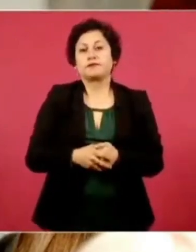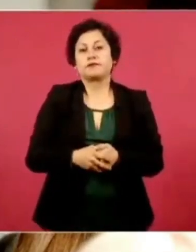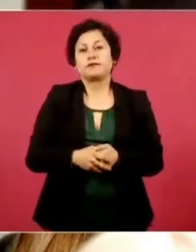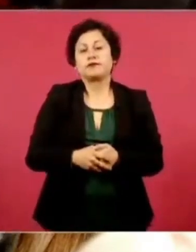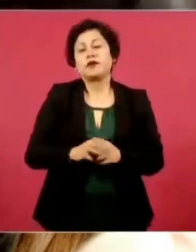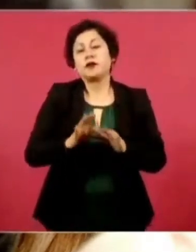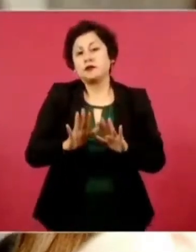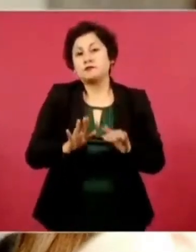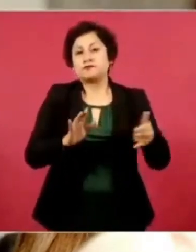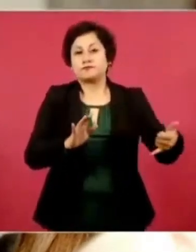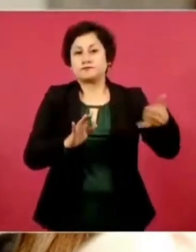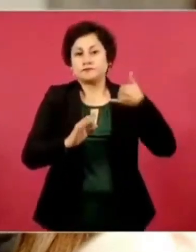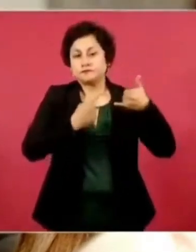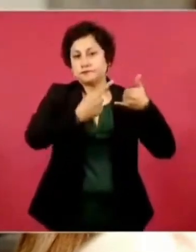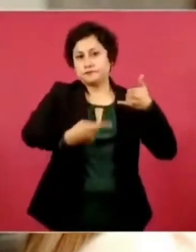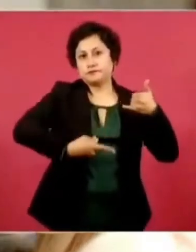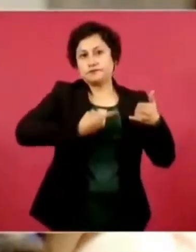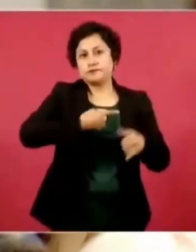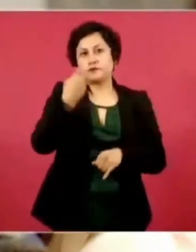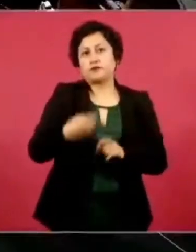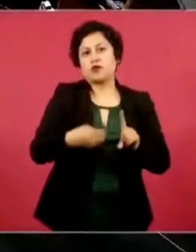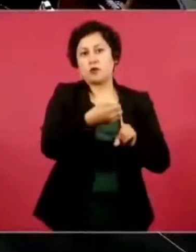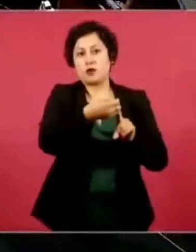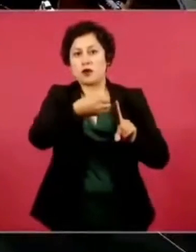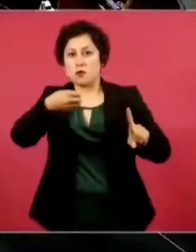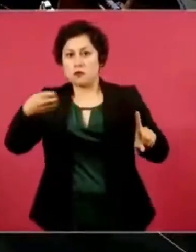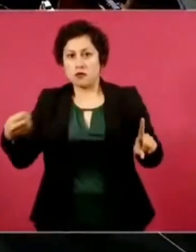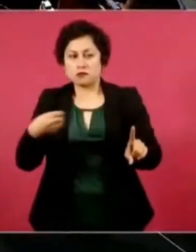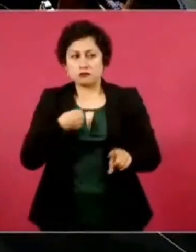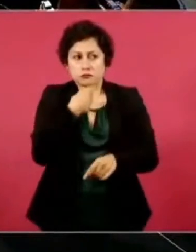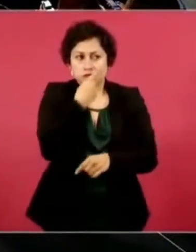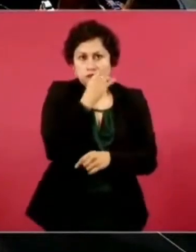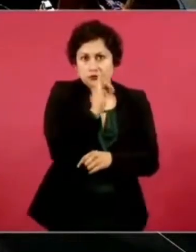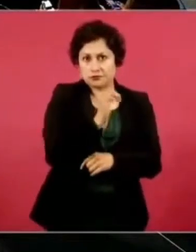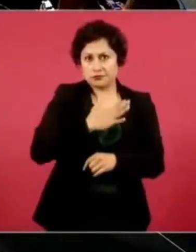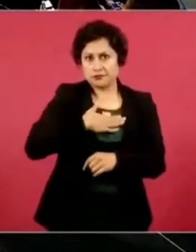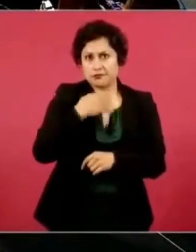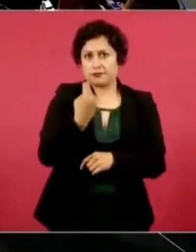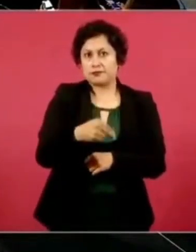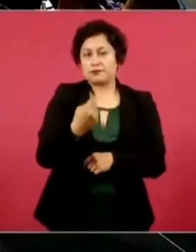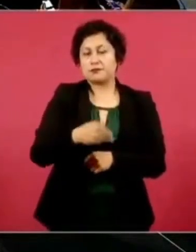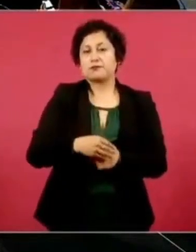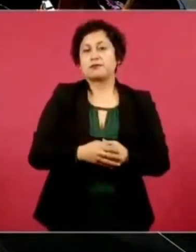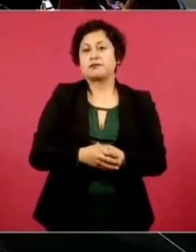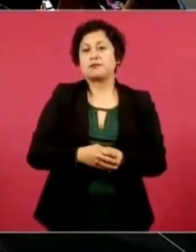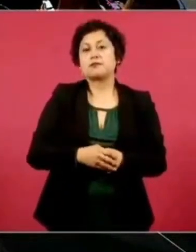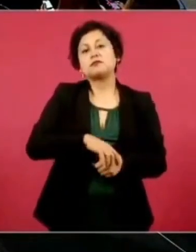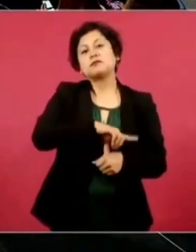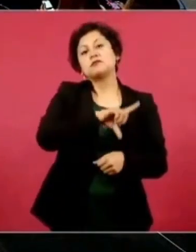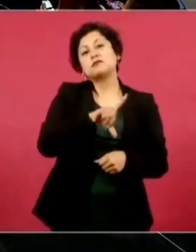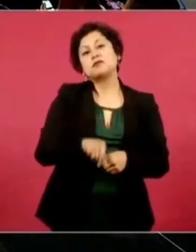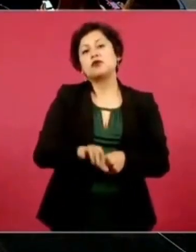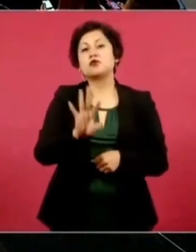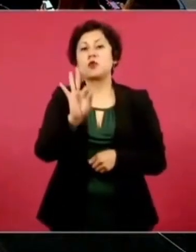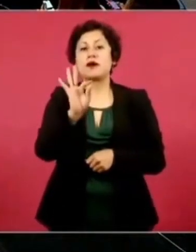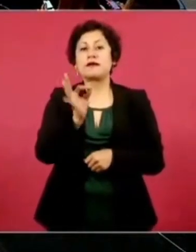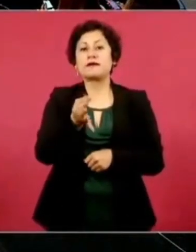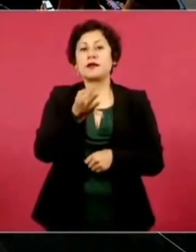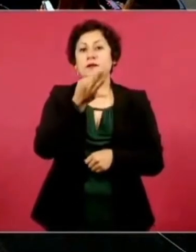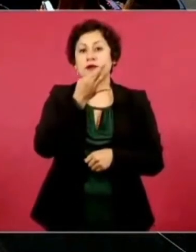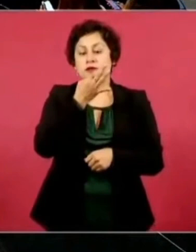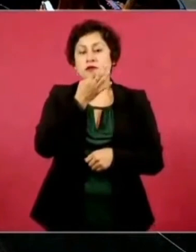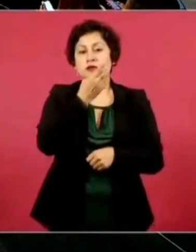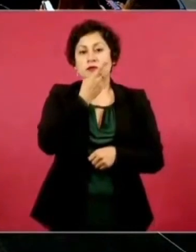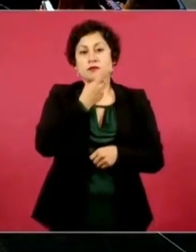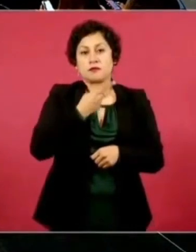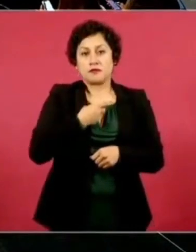por mi nombre completo, si ese era, le dije que sí. 40 minutos después me dice, bueno, pues ya está incorporado el mecanismo.